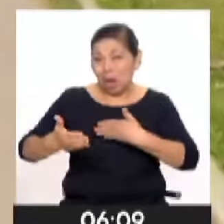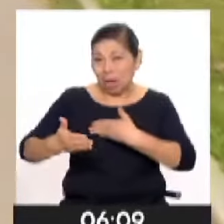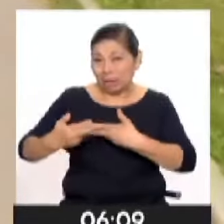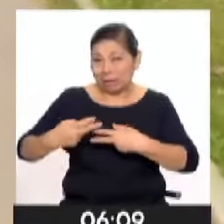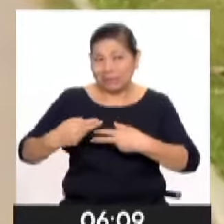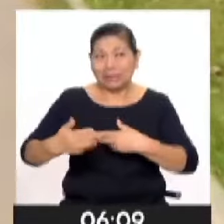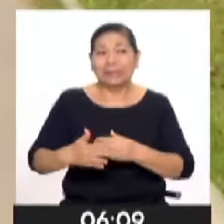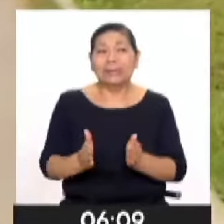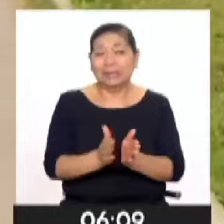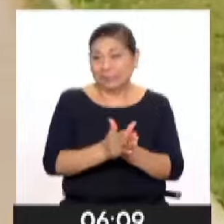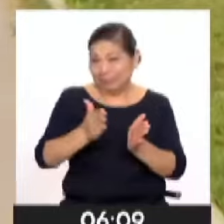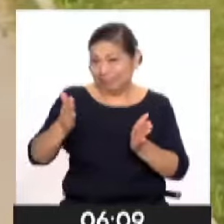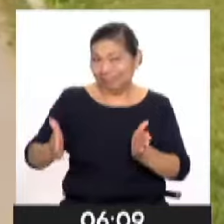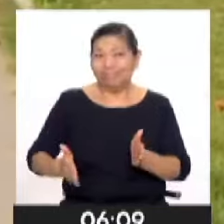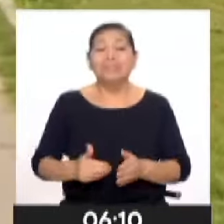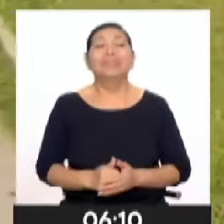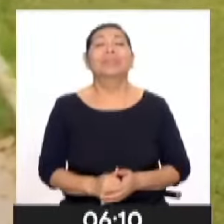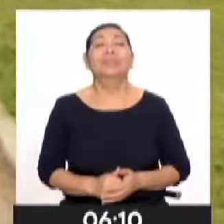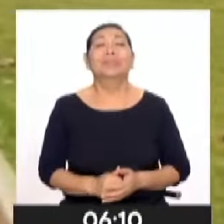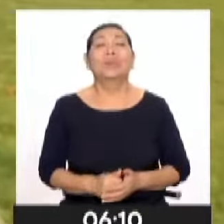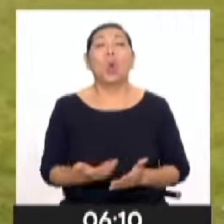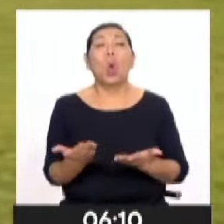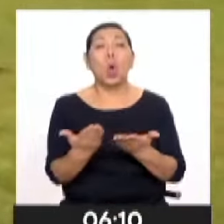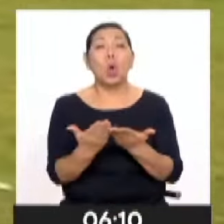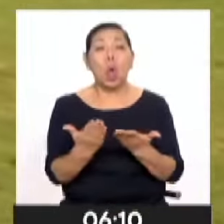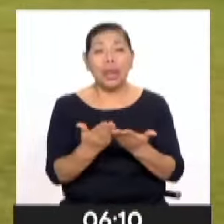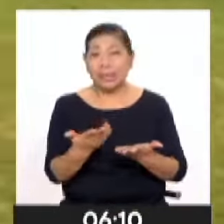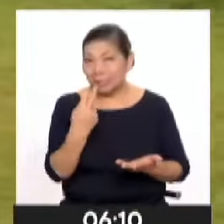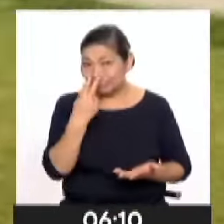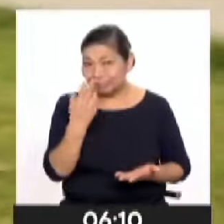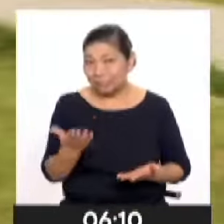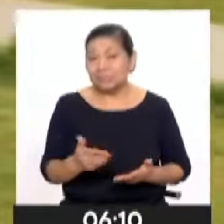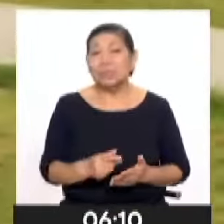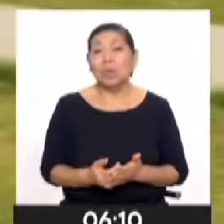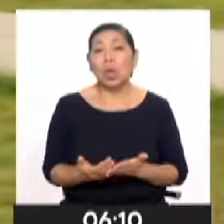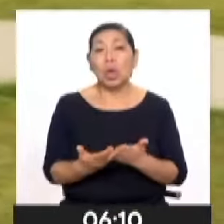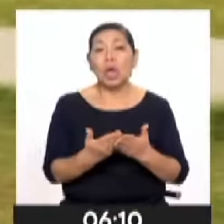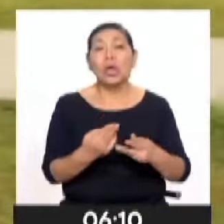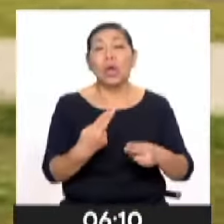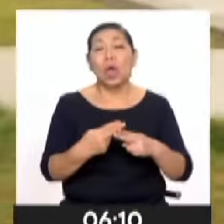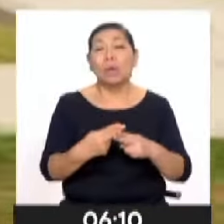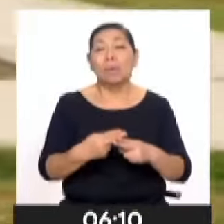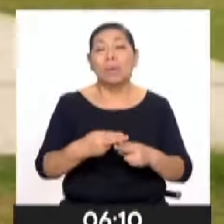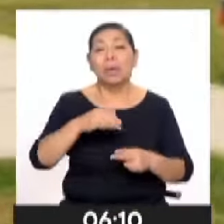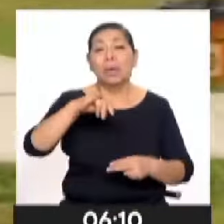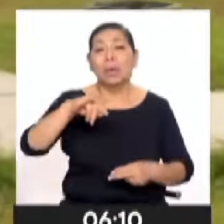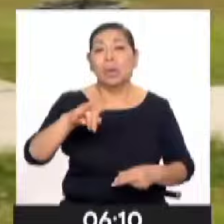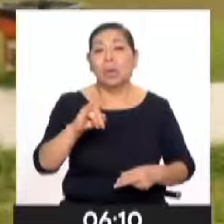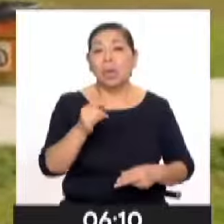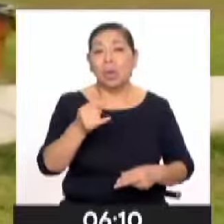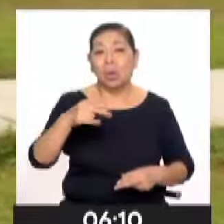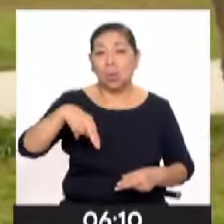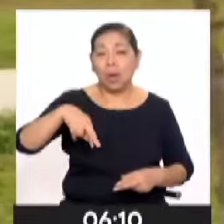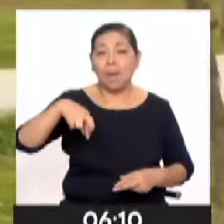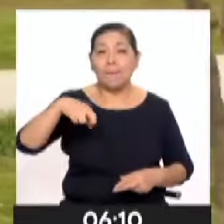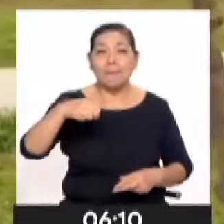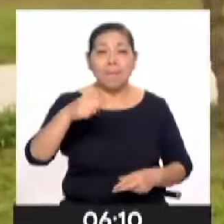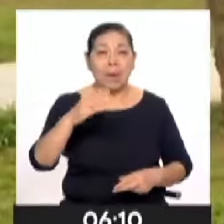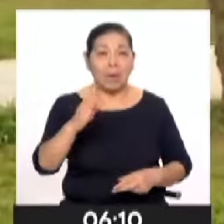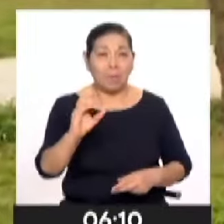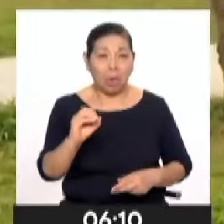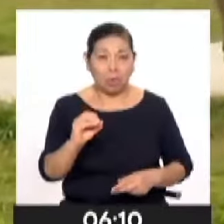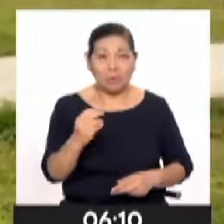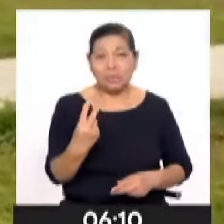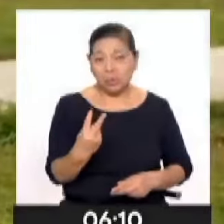costado a mi mano izquierda pues se encuentra una institución educativa Juan Pablo Segundo que a ver alberga Pues a centenares de estudiantes